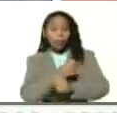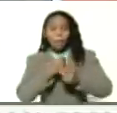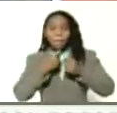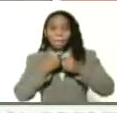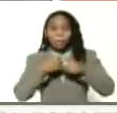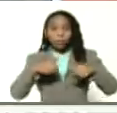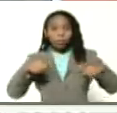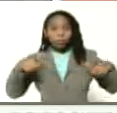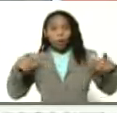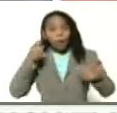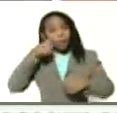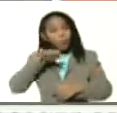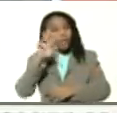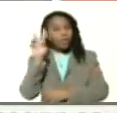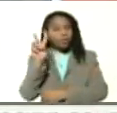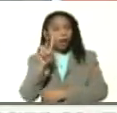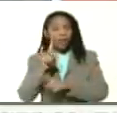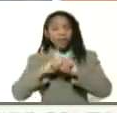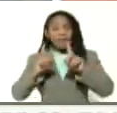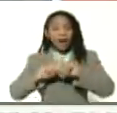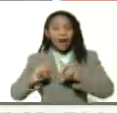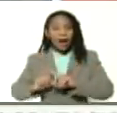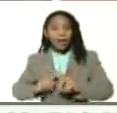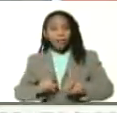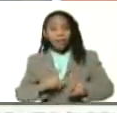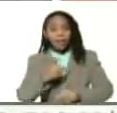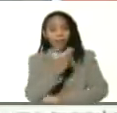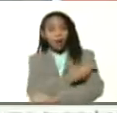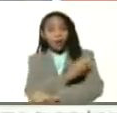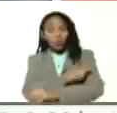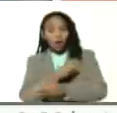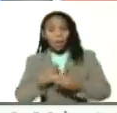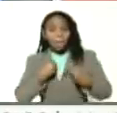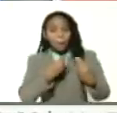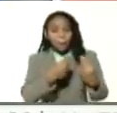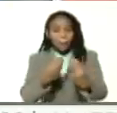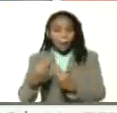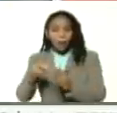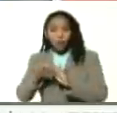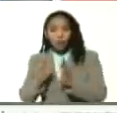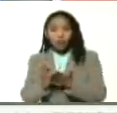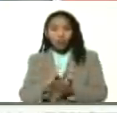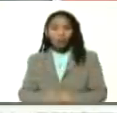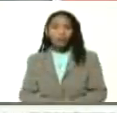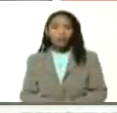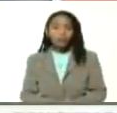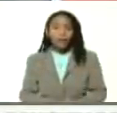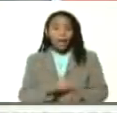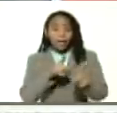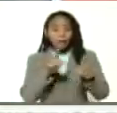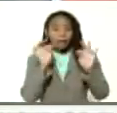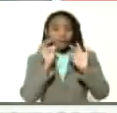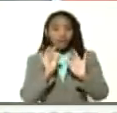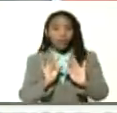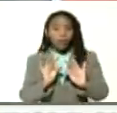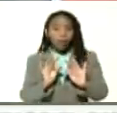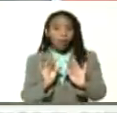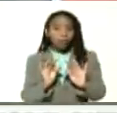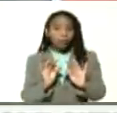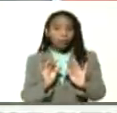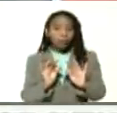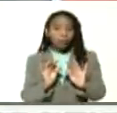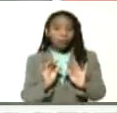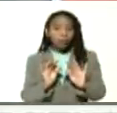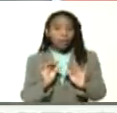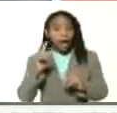pueblo de Venezuela a través de distintas vacunas que existen en el mundo. En ese sentido,